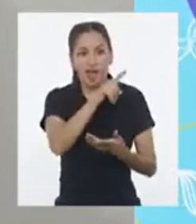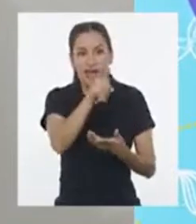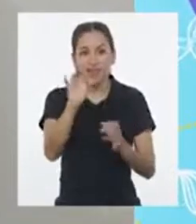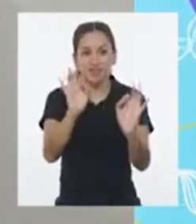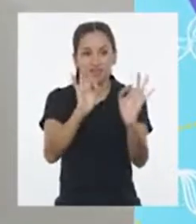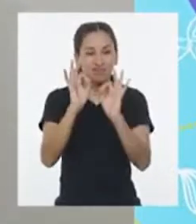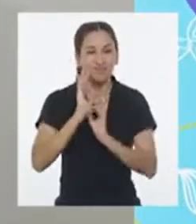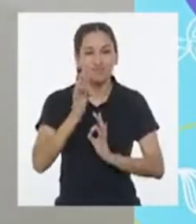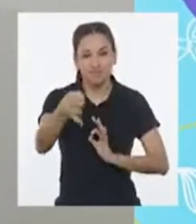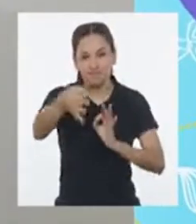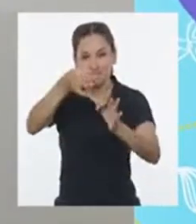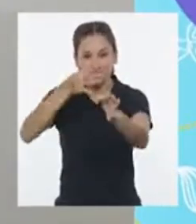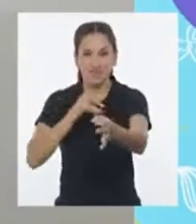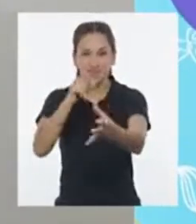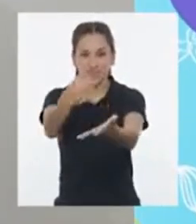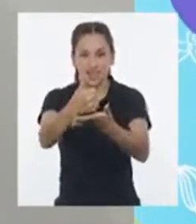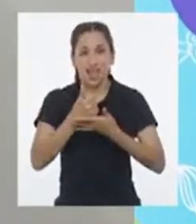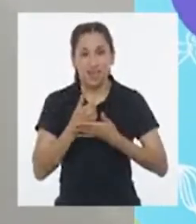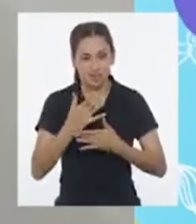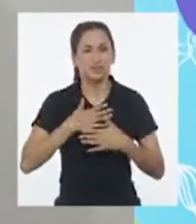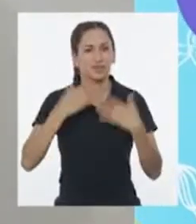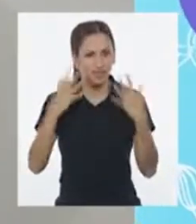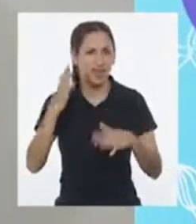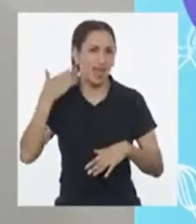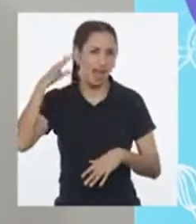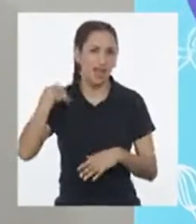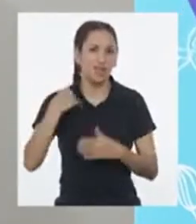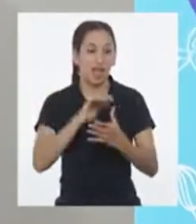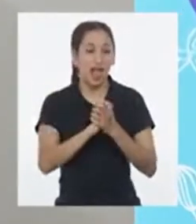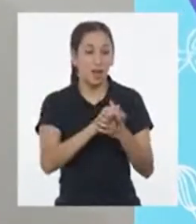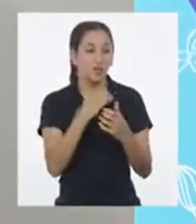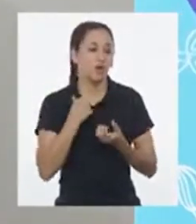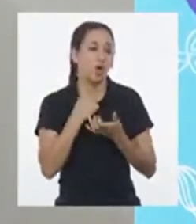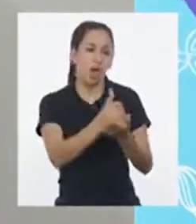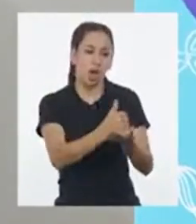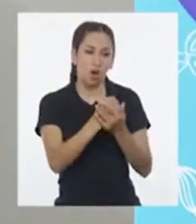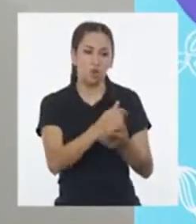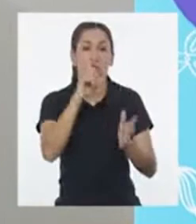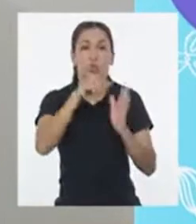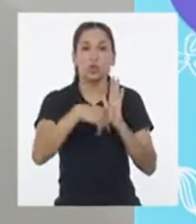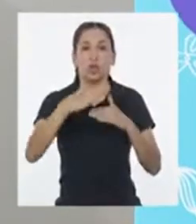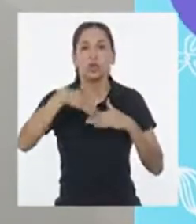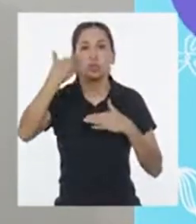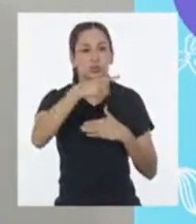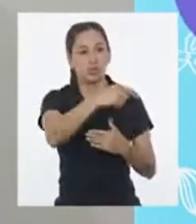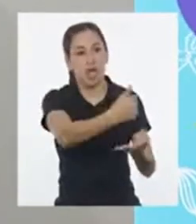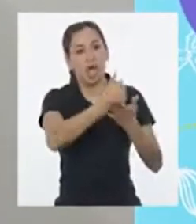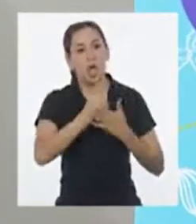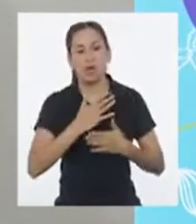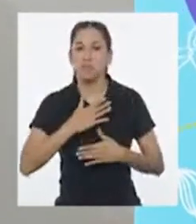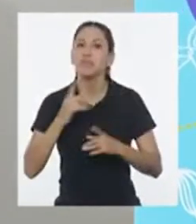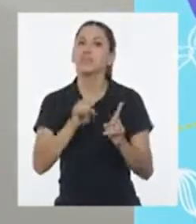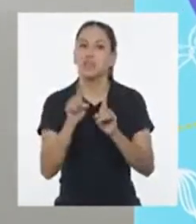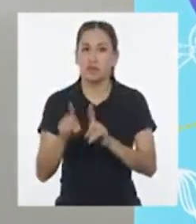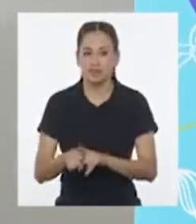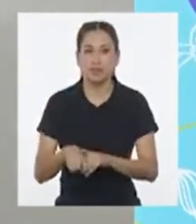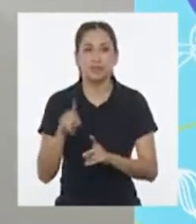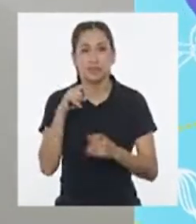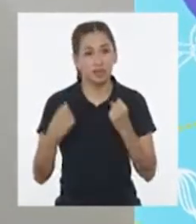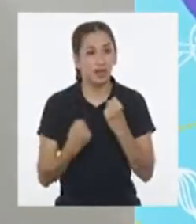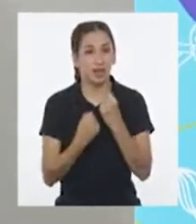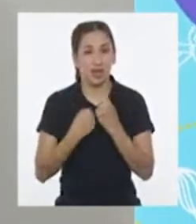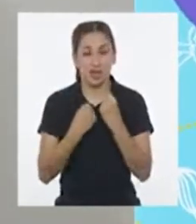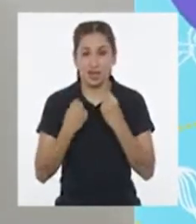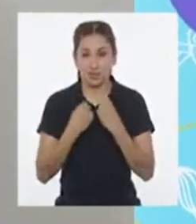En algunas ocasiones me ha pasado que he ayudado a un amigo y luego esa persona me ayudó también a mí.